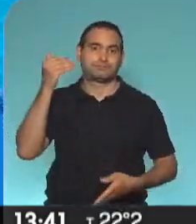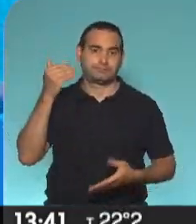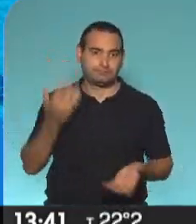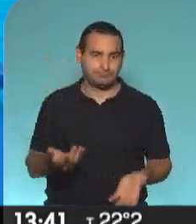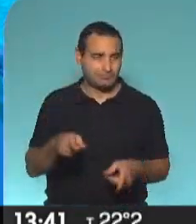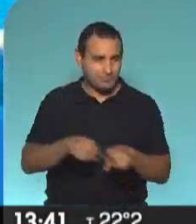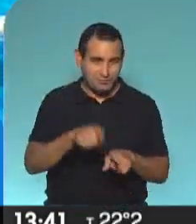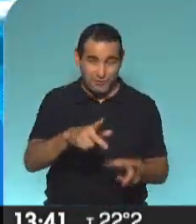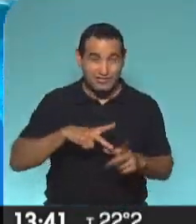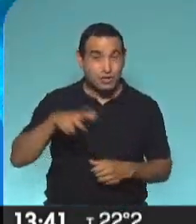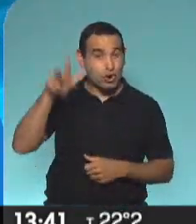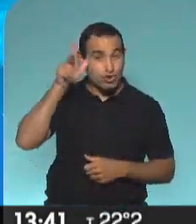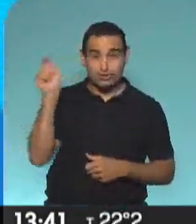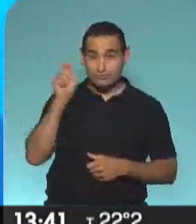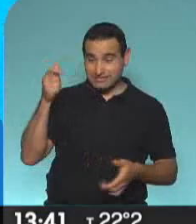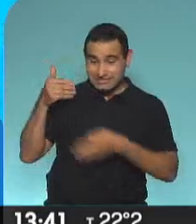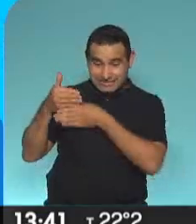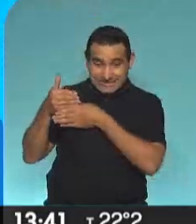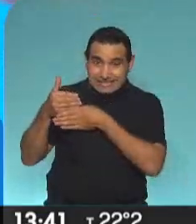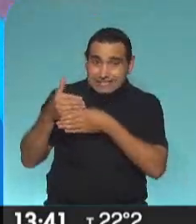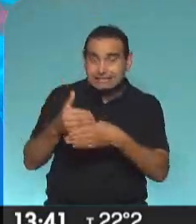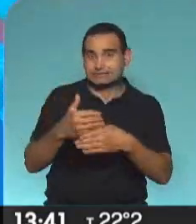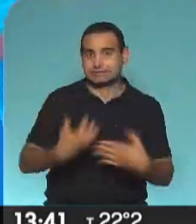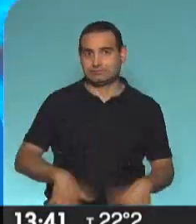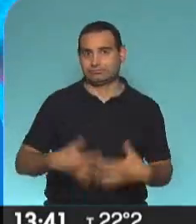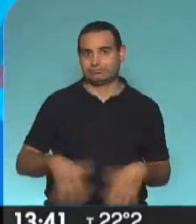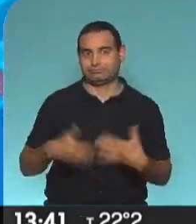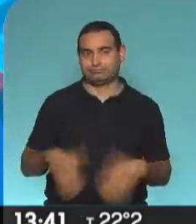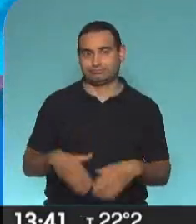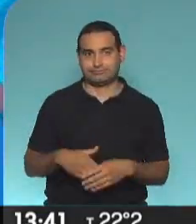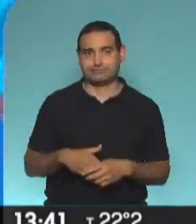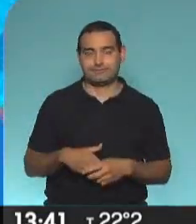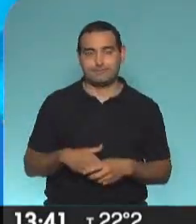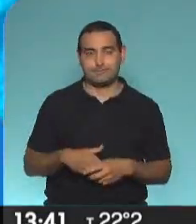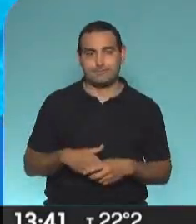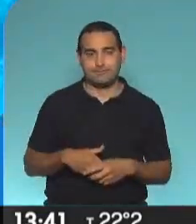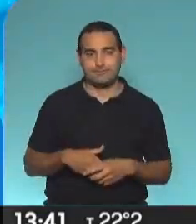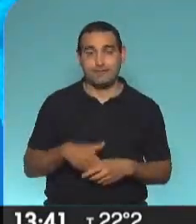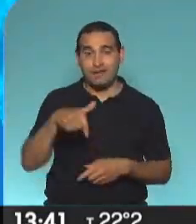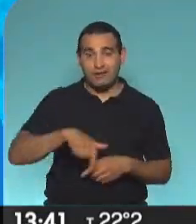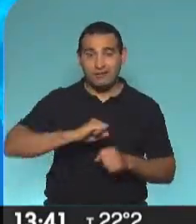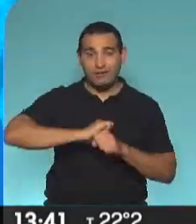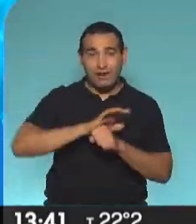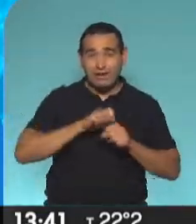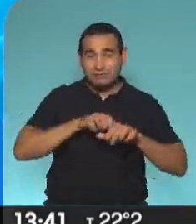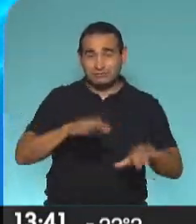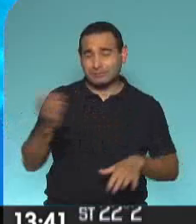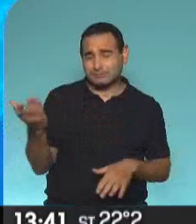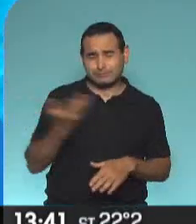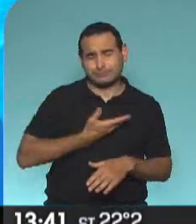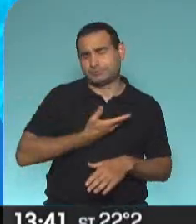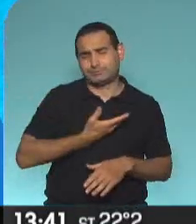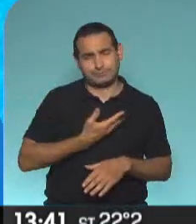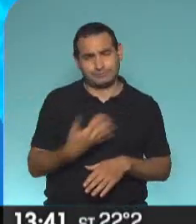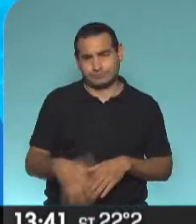Como dijiste, estuvo 8 meses cerrado y la verdad que fue esta pandemia que nos pegó tan duros a todos,